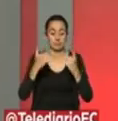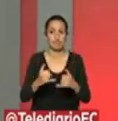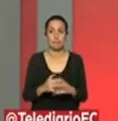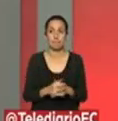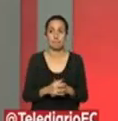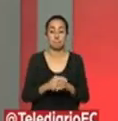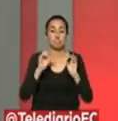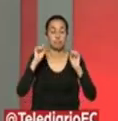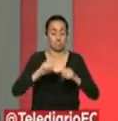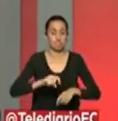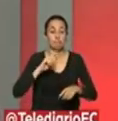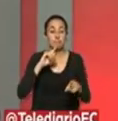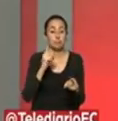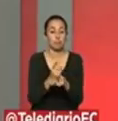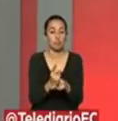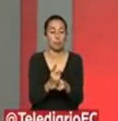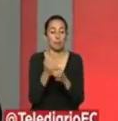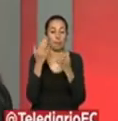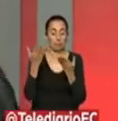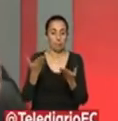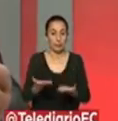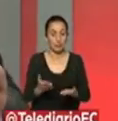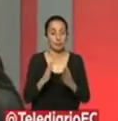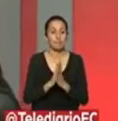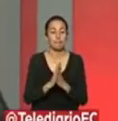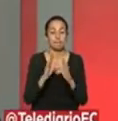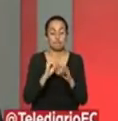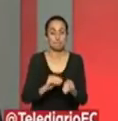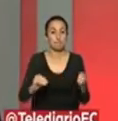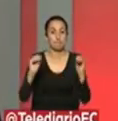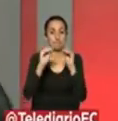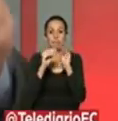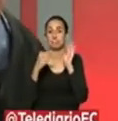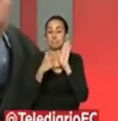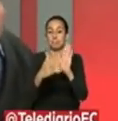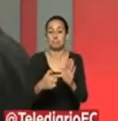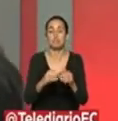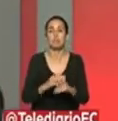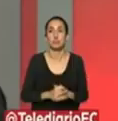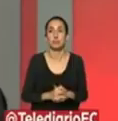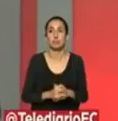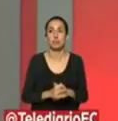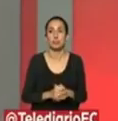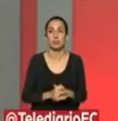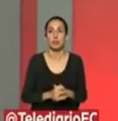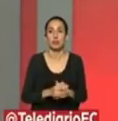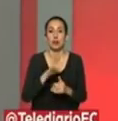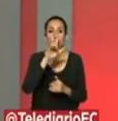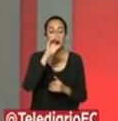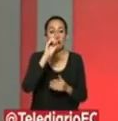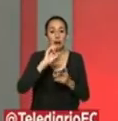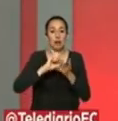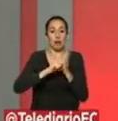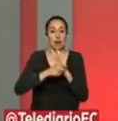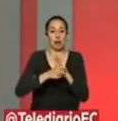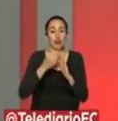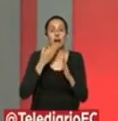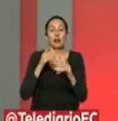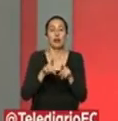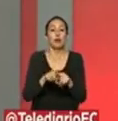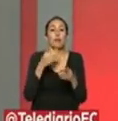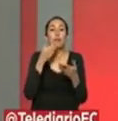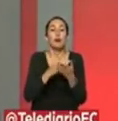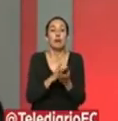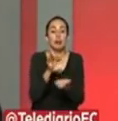subdesarrollo. Por tanto, hay que parlamentar y eso es lo que estamos haciendo. Por lo tanto, diferencias siempre existirán. Permítame en 30 segundos hacerle una analogía.